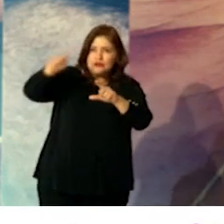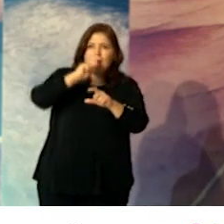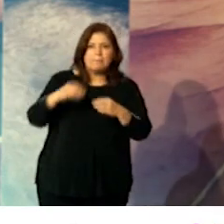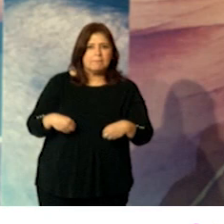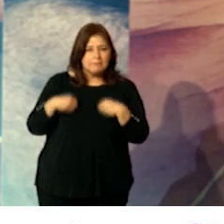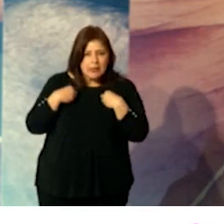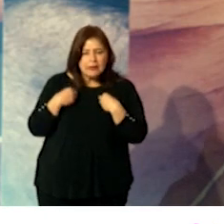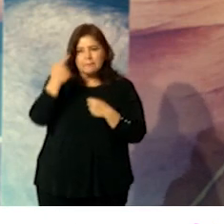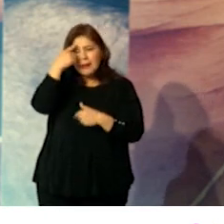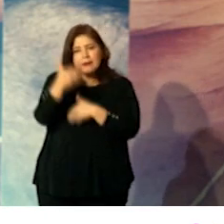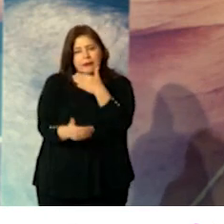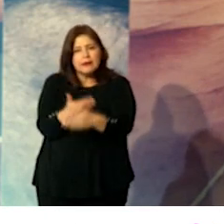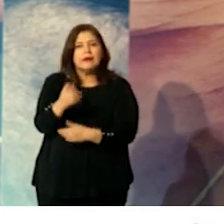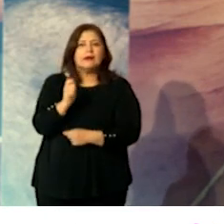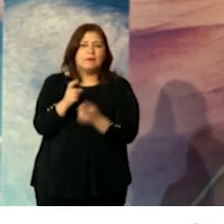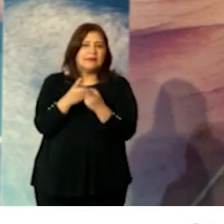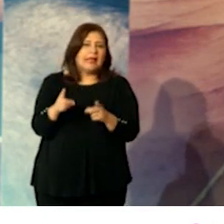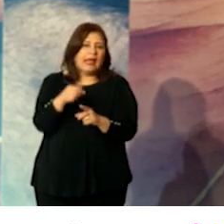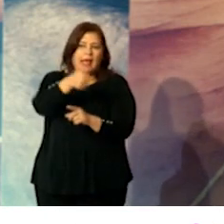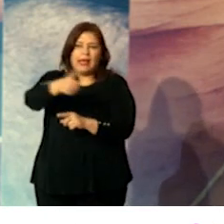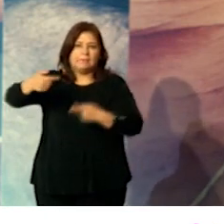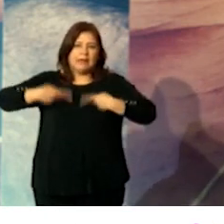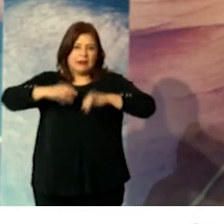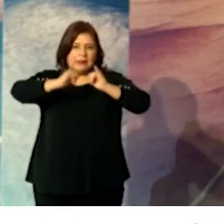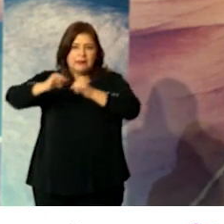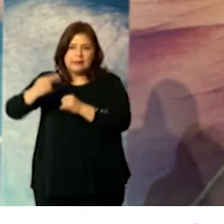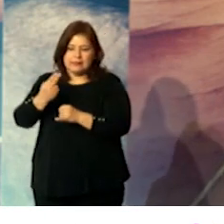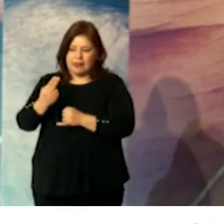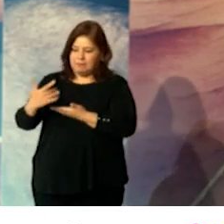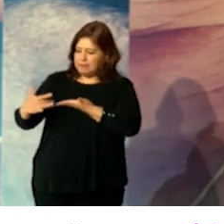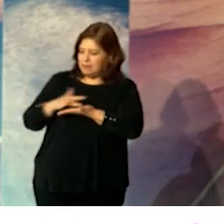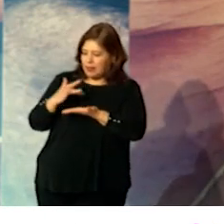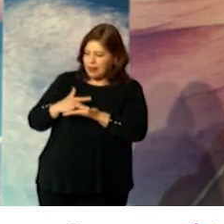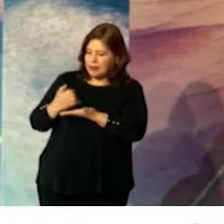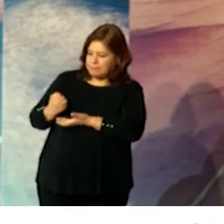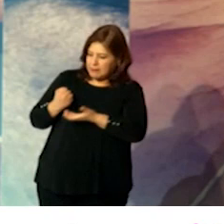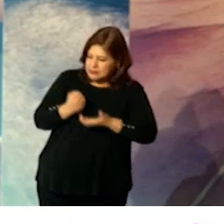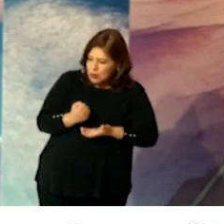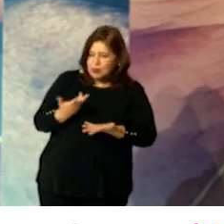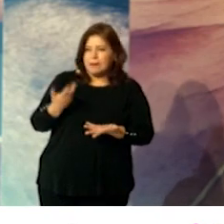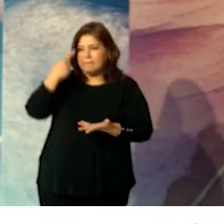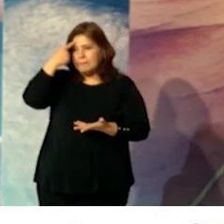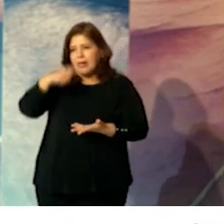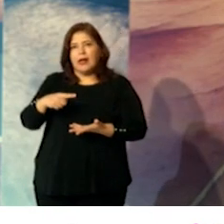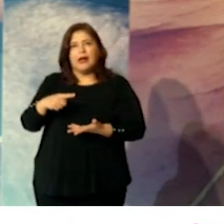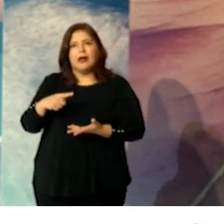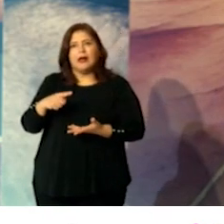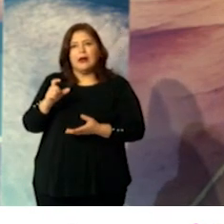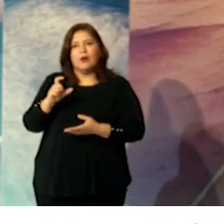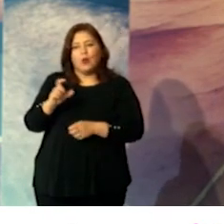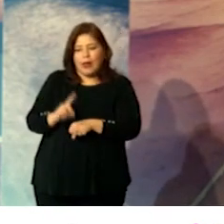de desarrollo de una persona que necesita de apoyo e inversión desde el momento que